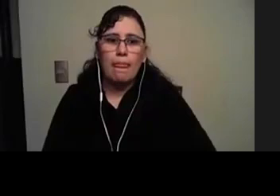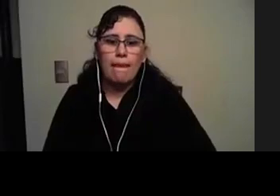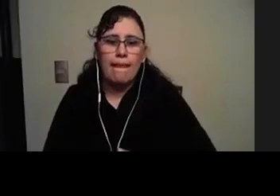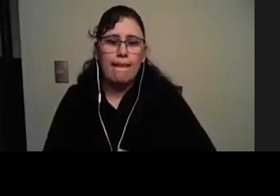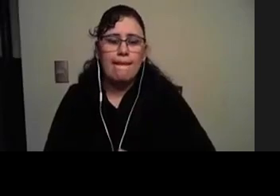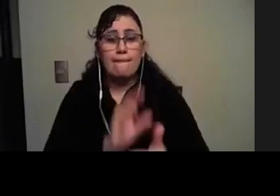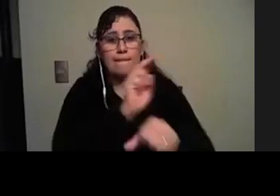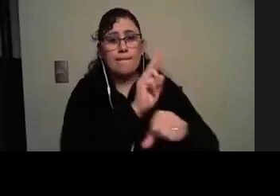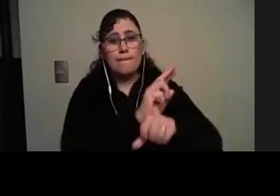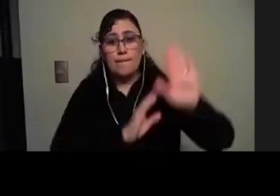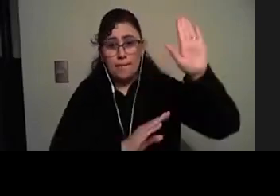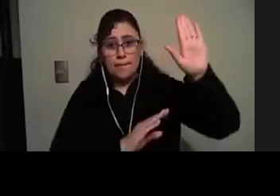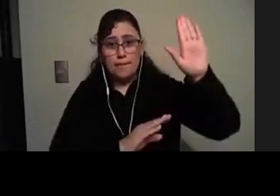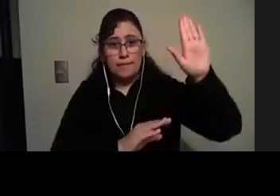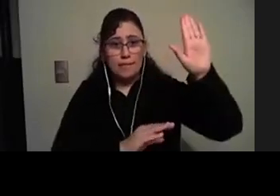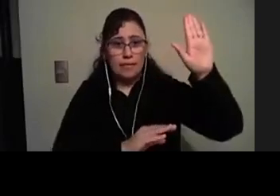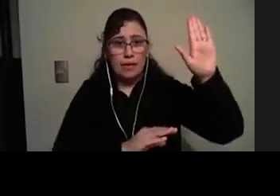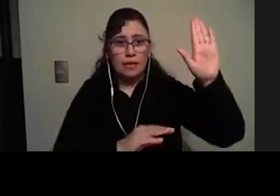Profe,